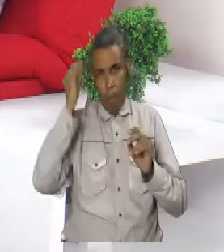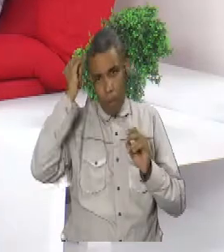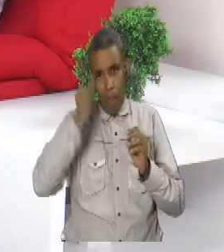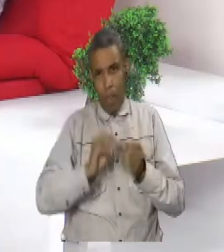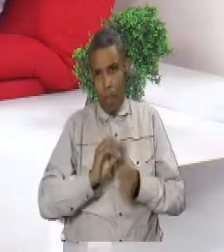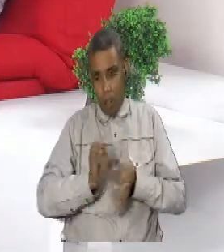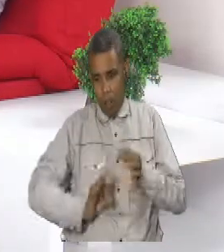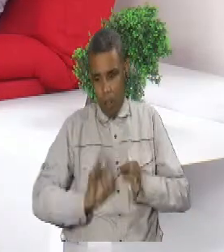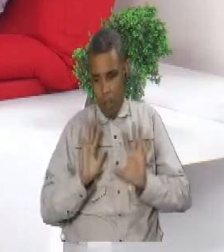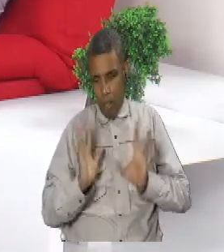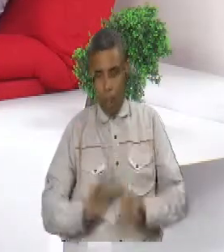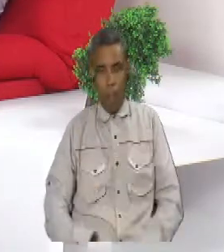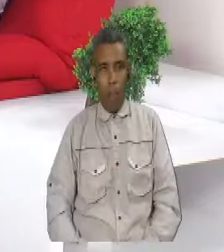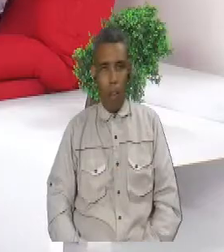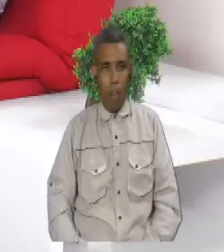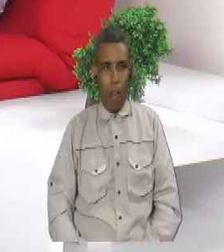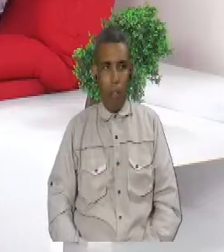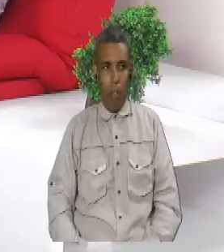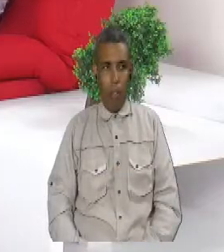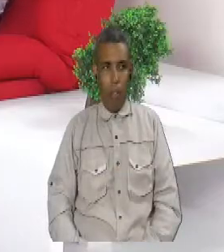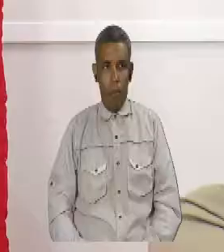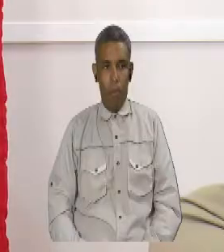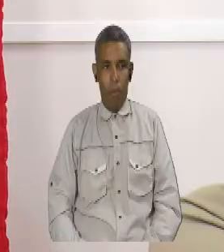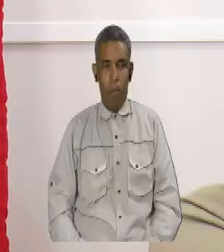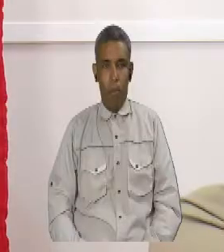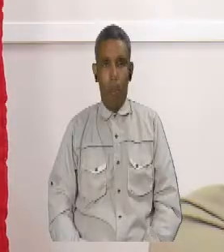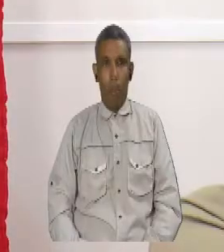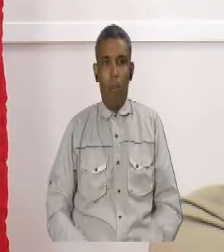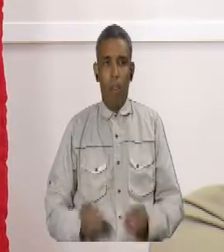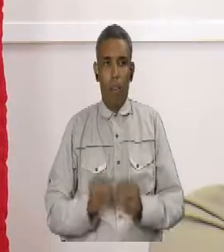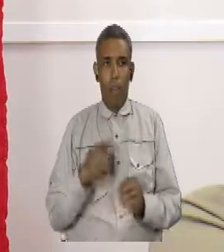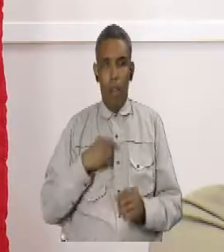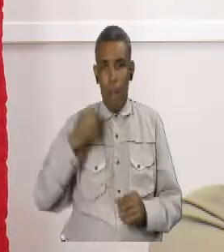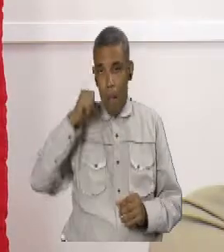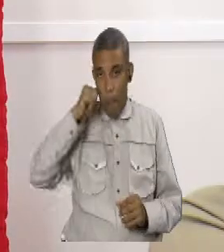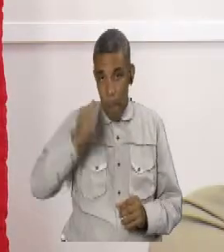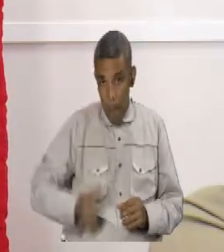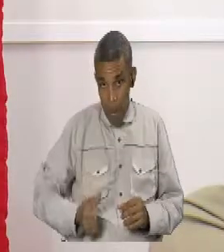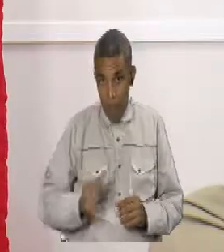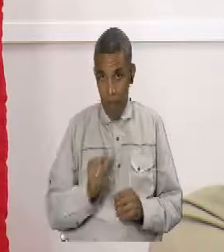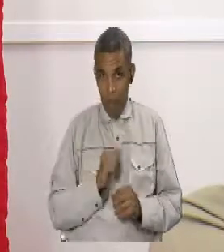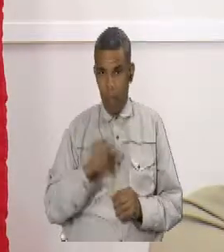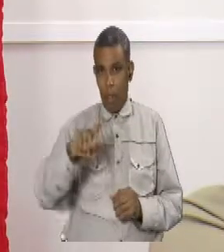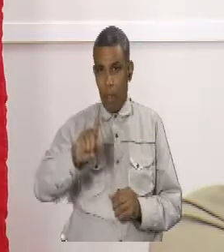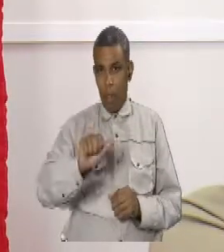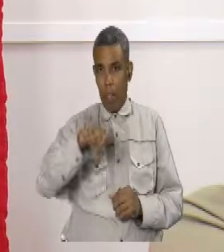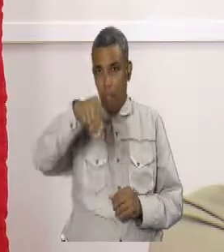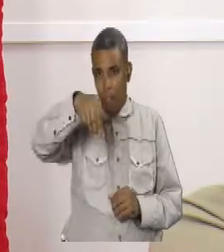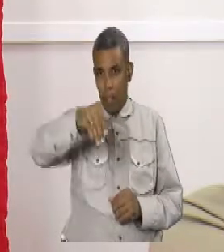Listo. Perfecto, a ustedes amables televidentes los esperamos mañana con el doctor Samuel Larios, quien